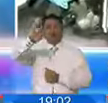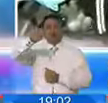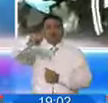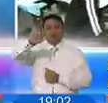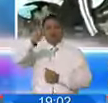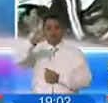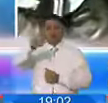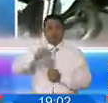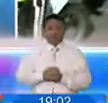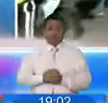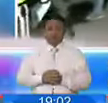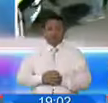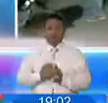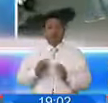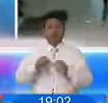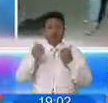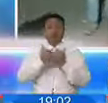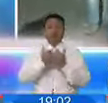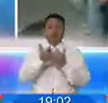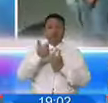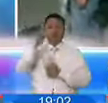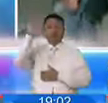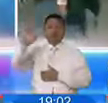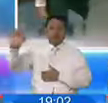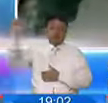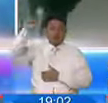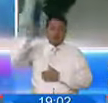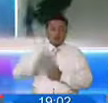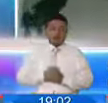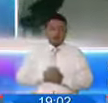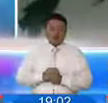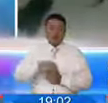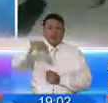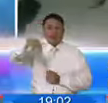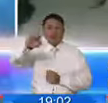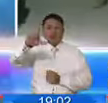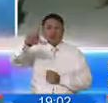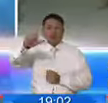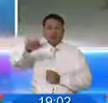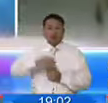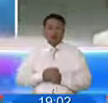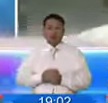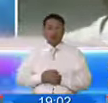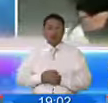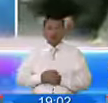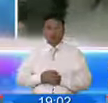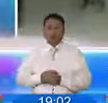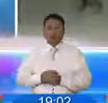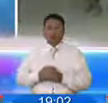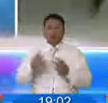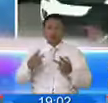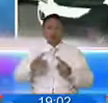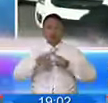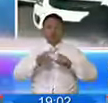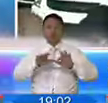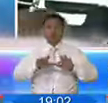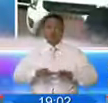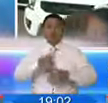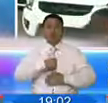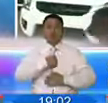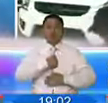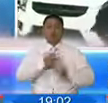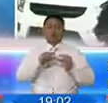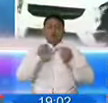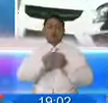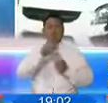asambleísta por la circunscripción de europa asia y oceanía este dan melo y también estuvo el ex secretario ejecutivo del